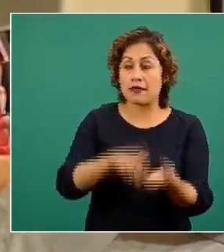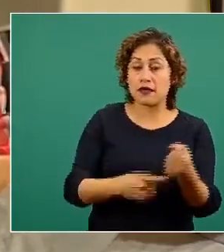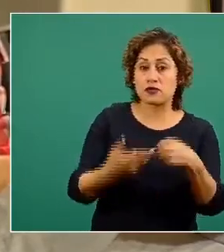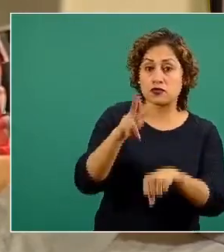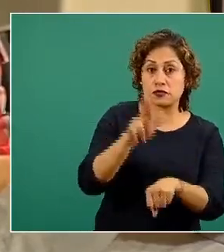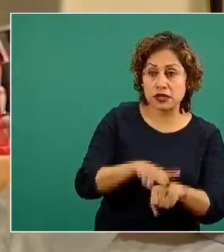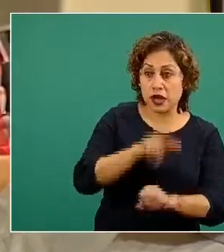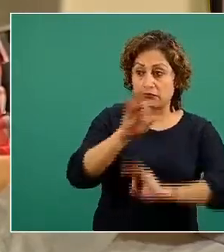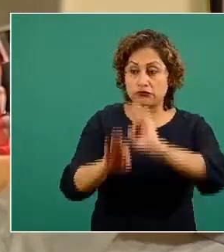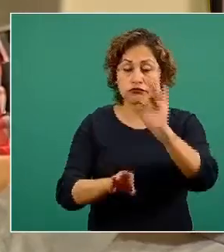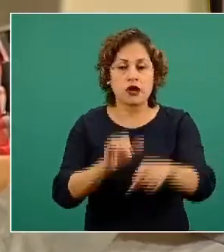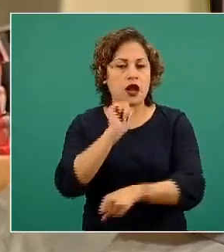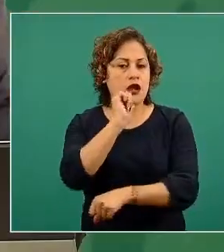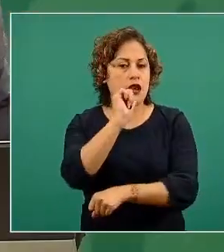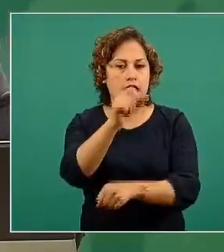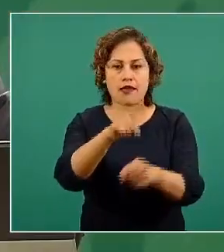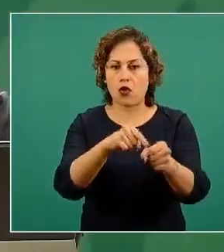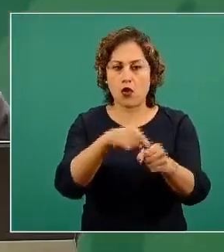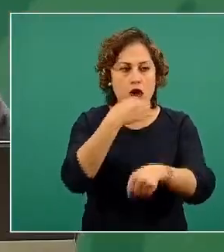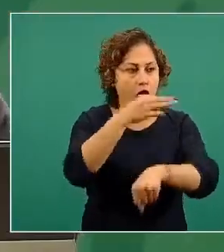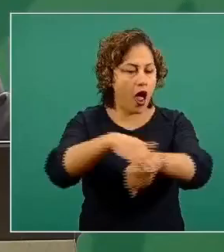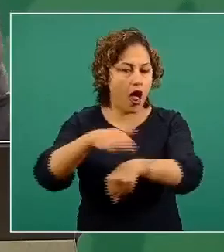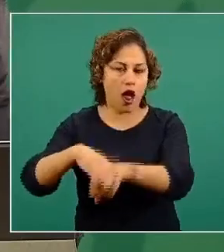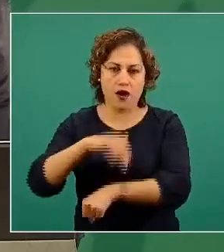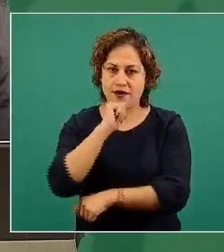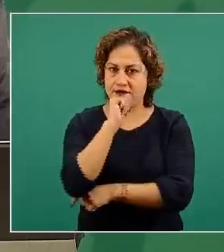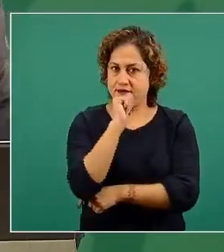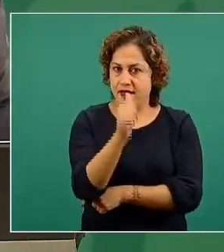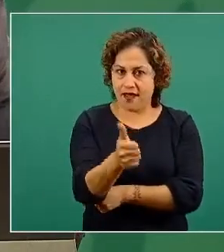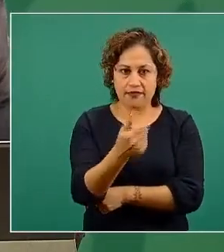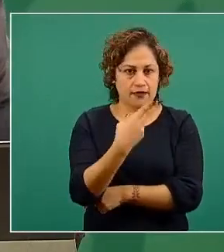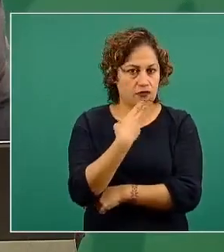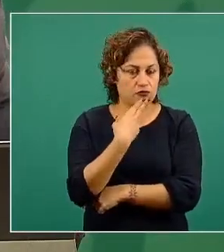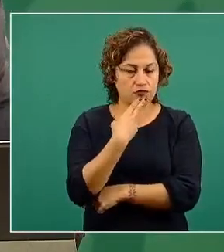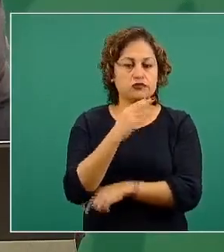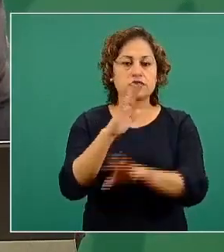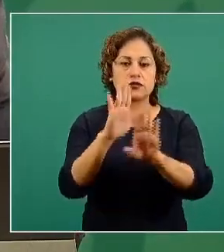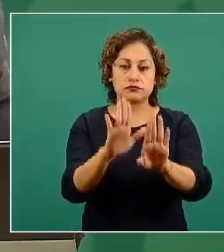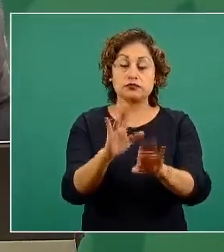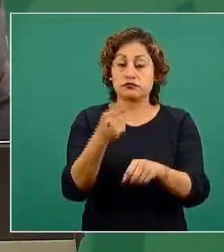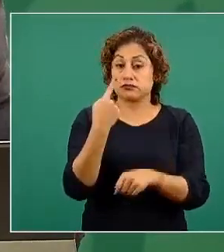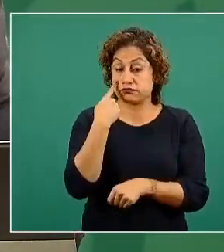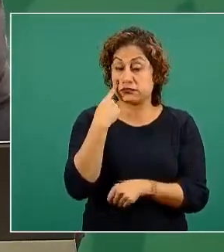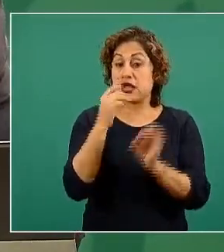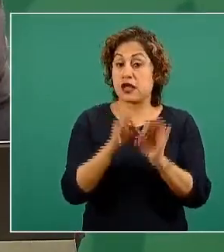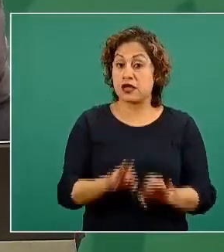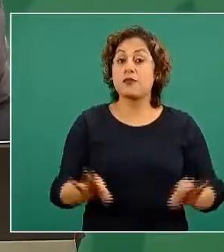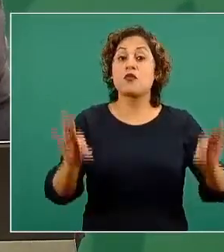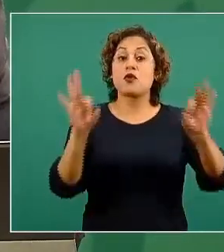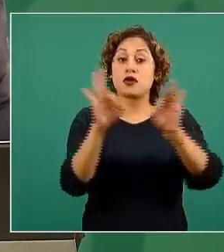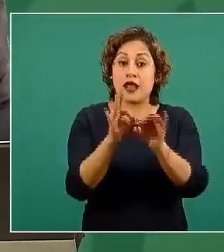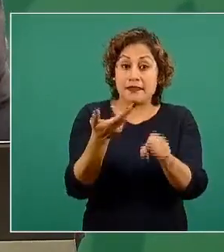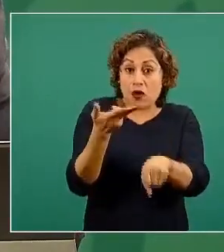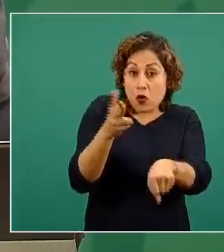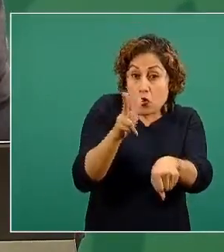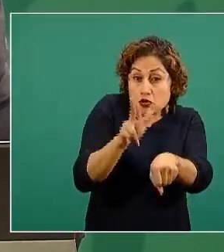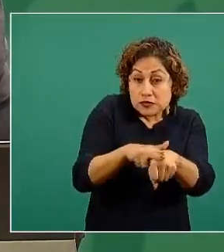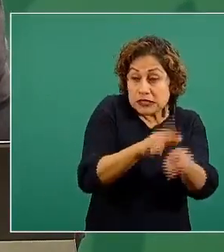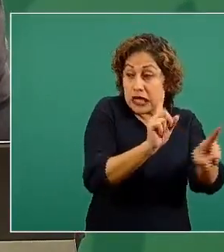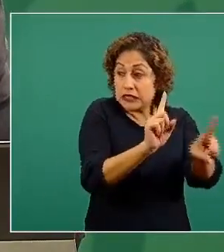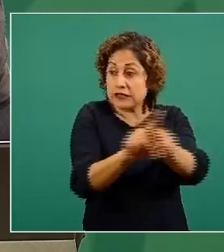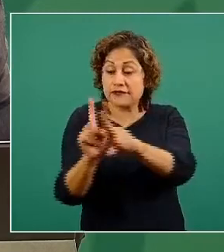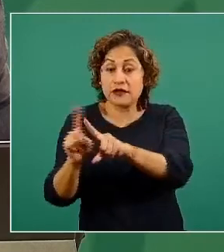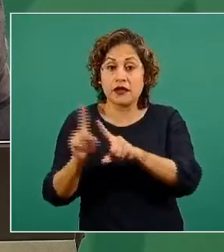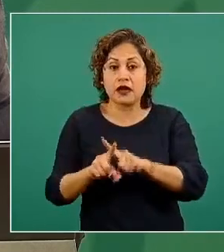hospitalaria. Creo que es importante, entender que se le está ofreciendo todo lo posible a todo